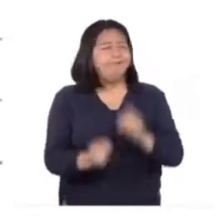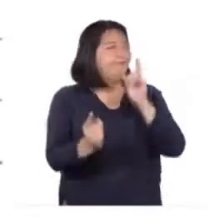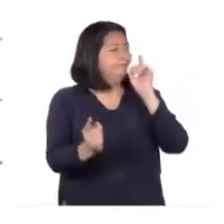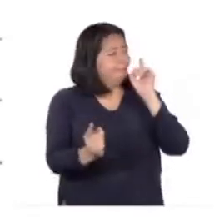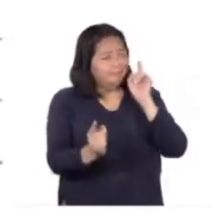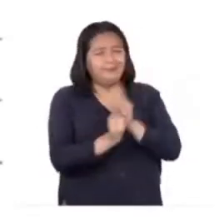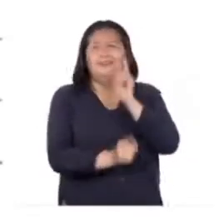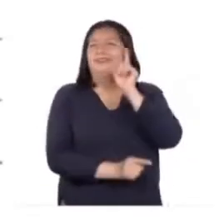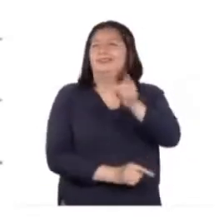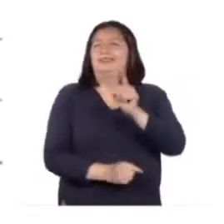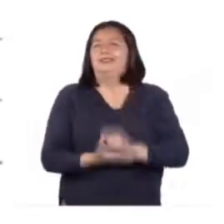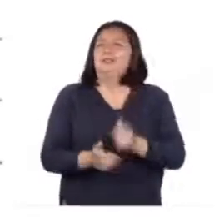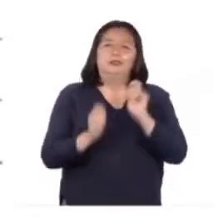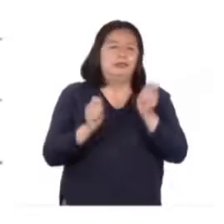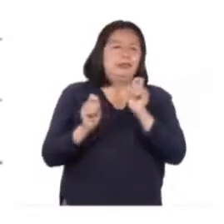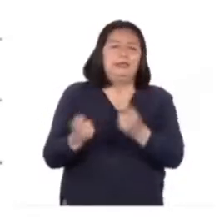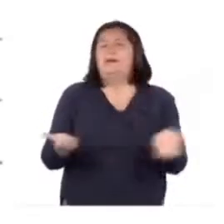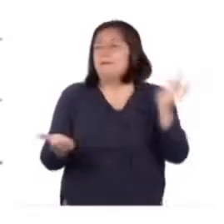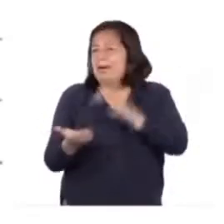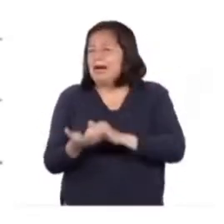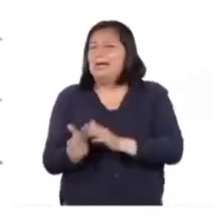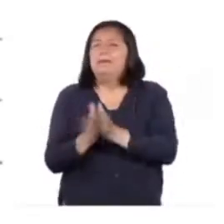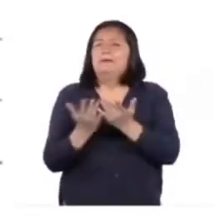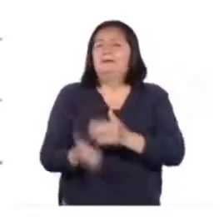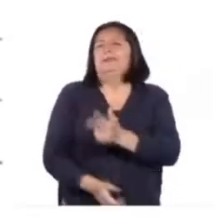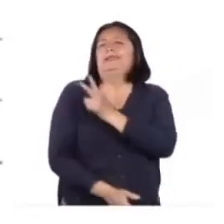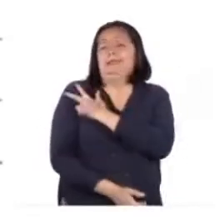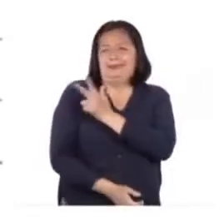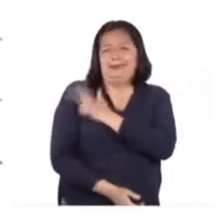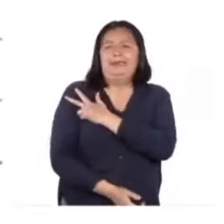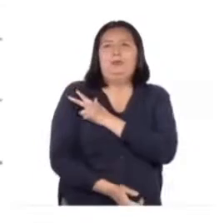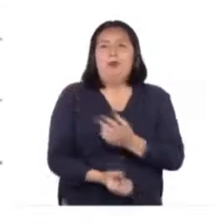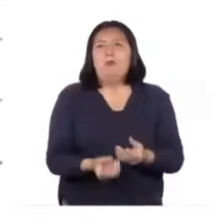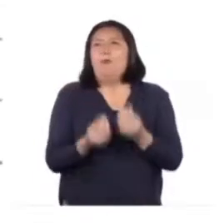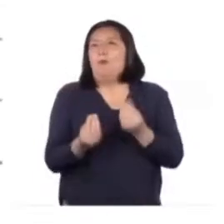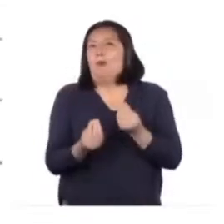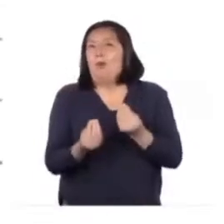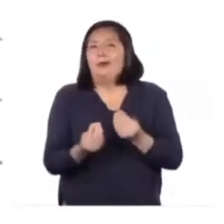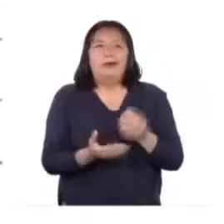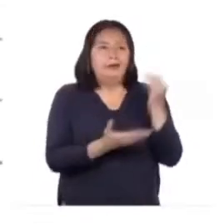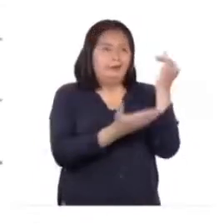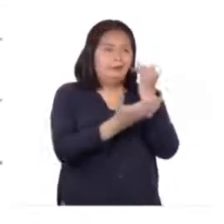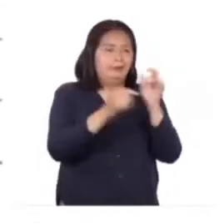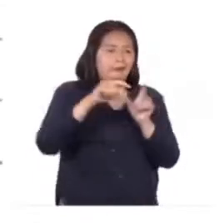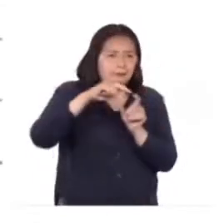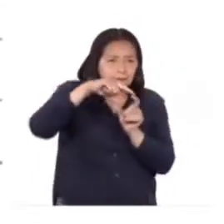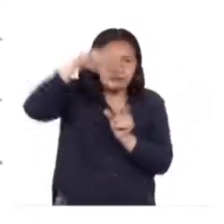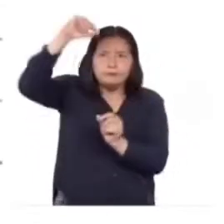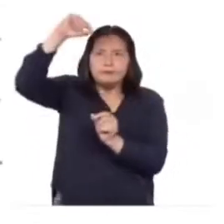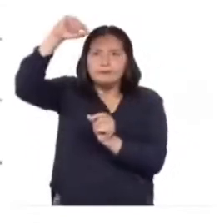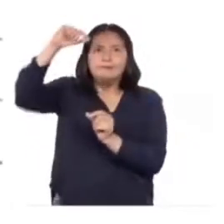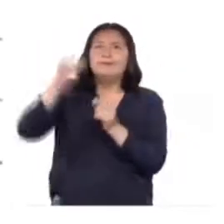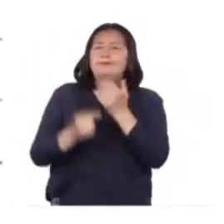Muy bien, donarán más libros de tercer grado, porque el gráfico nos muestra que el